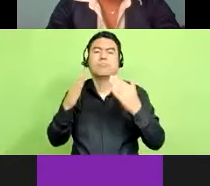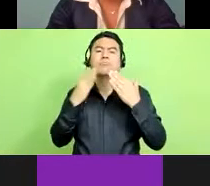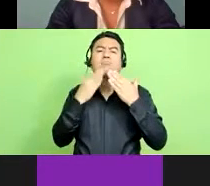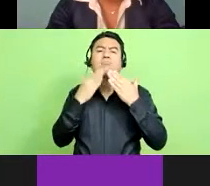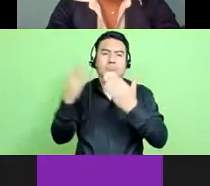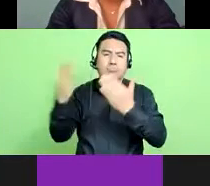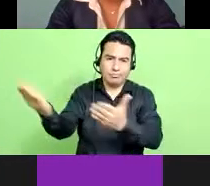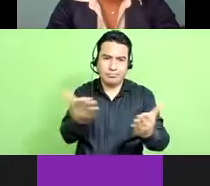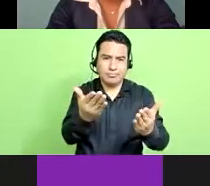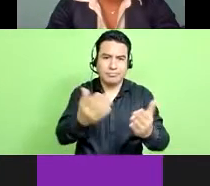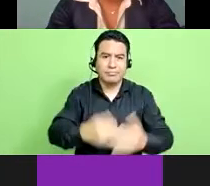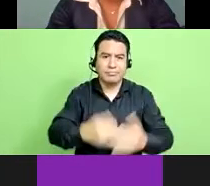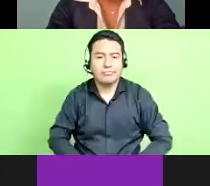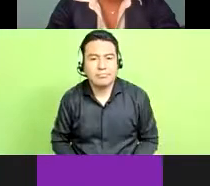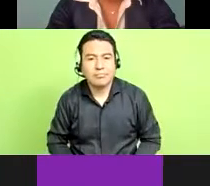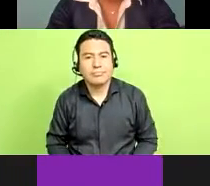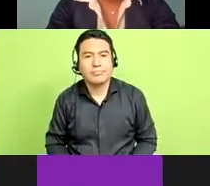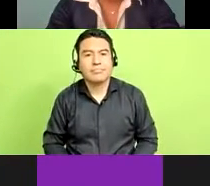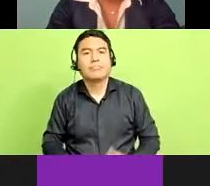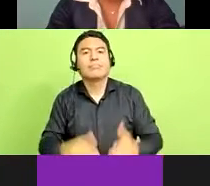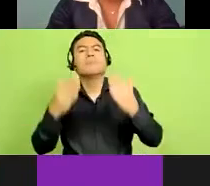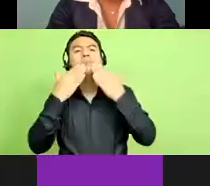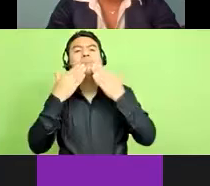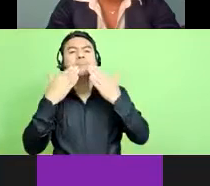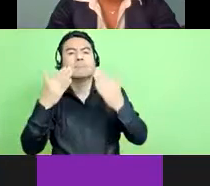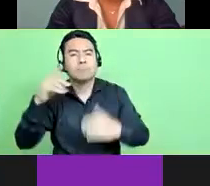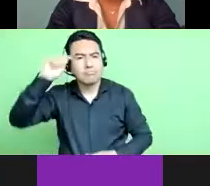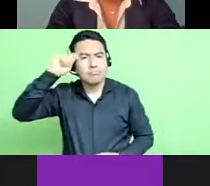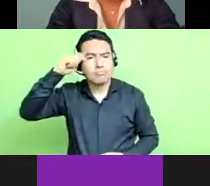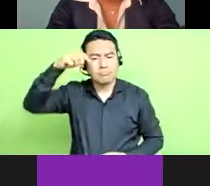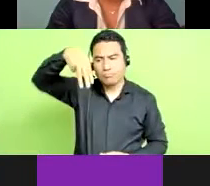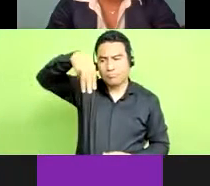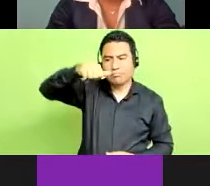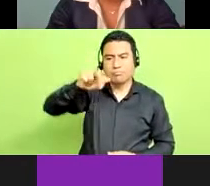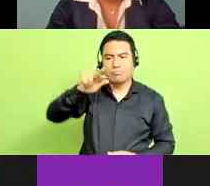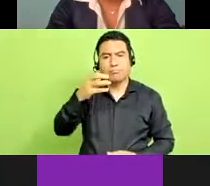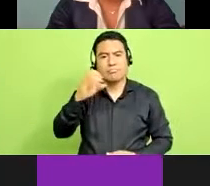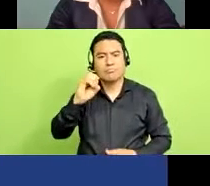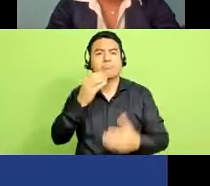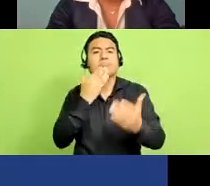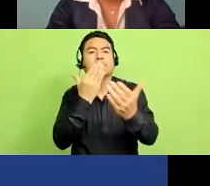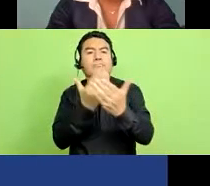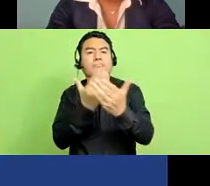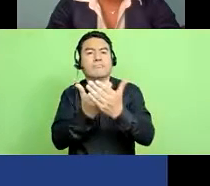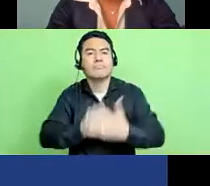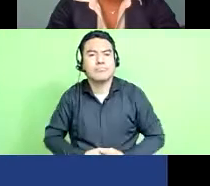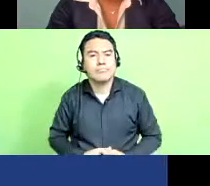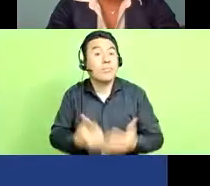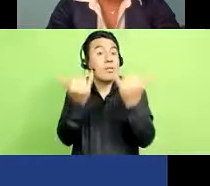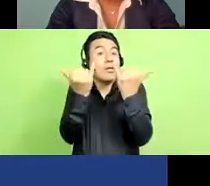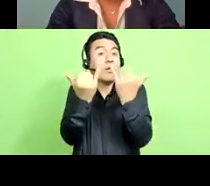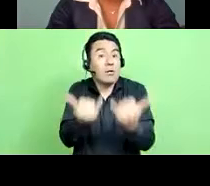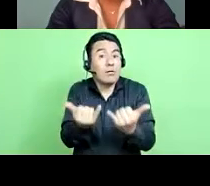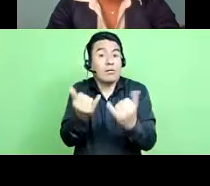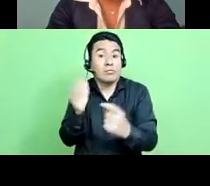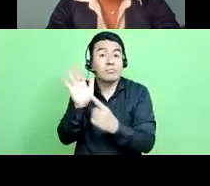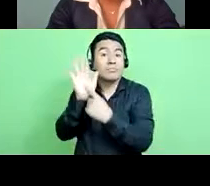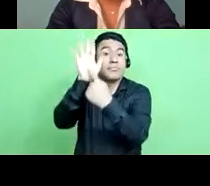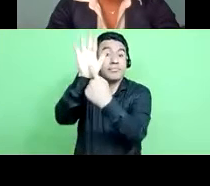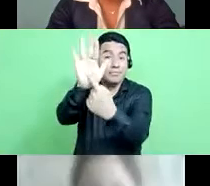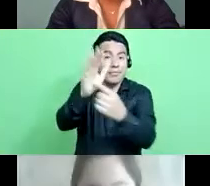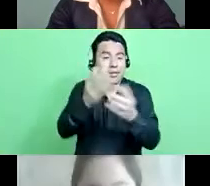muchas gracias ingeniero marco heredia a continuación vamos a presentar las principales modificaciones